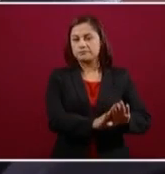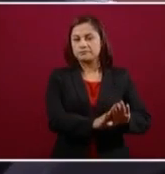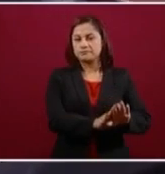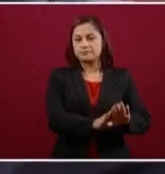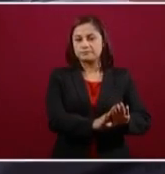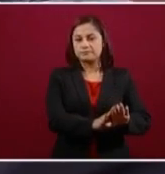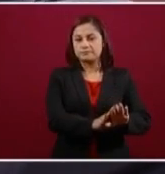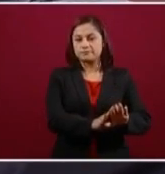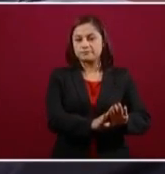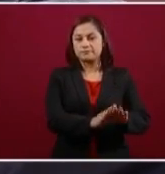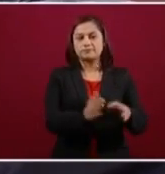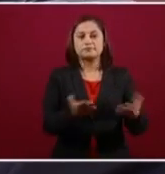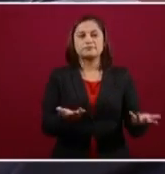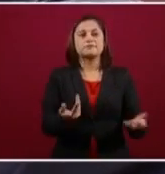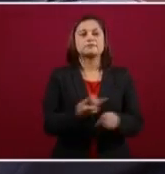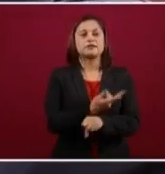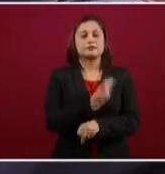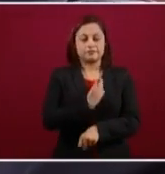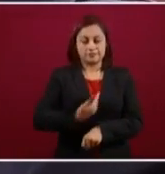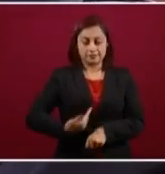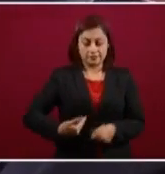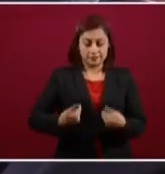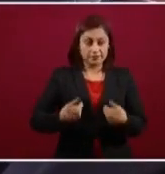ya perdió autoridad.